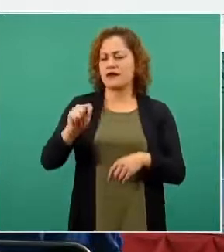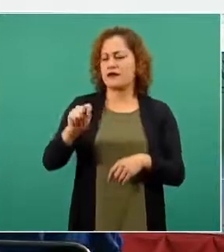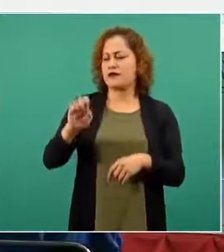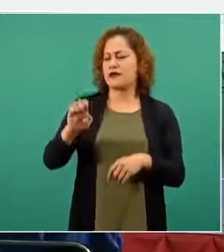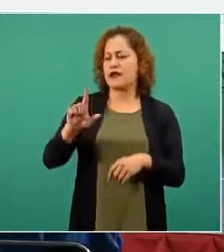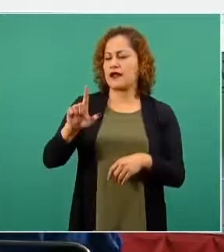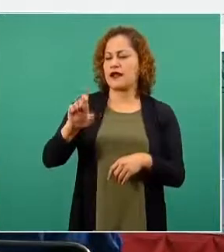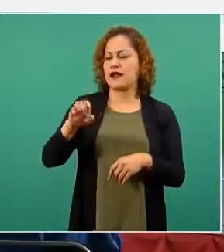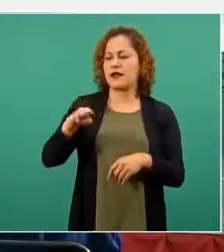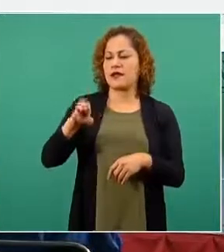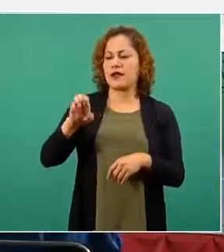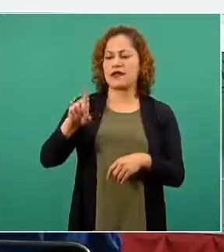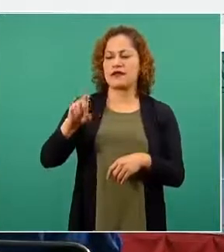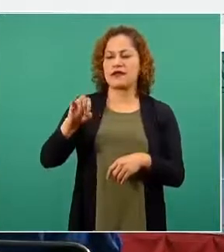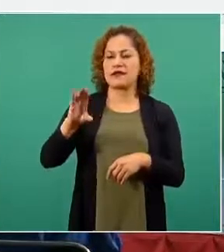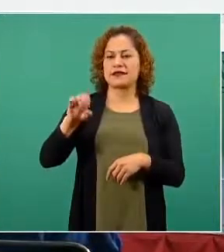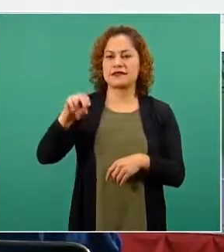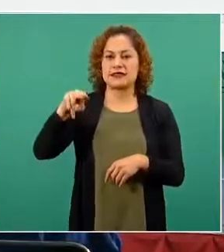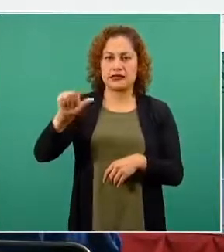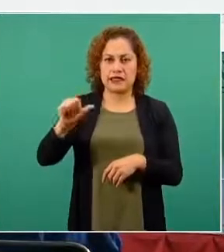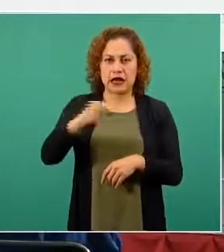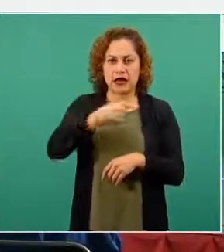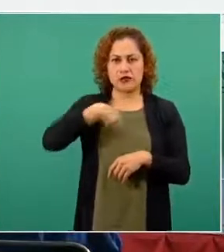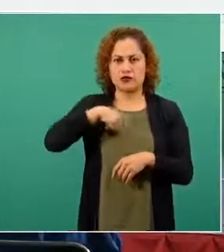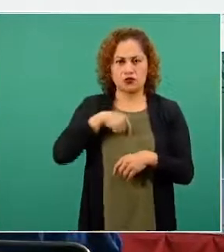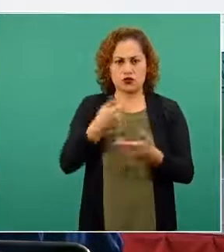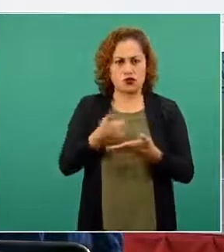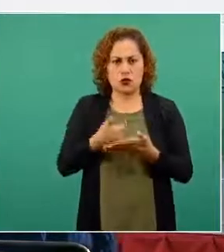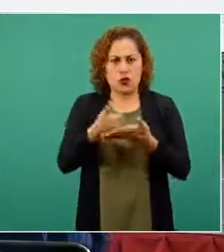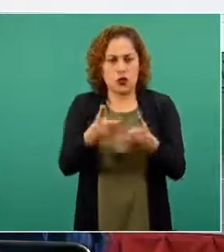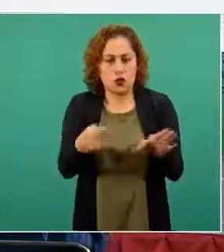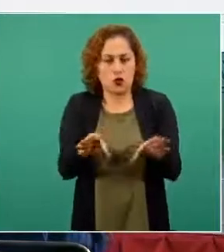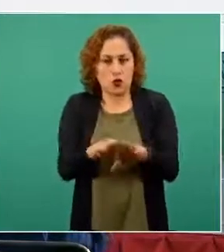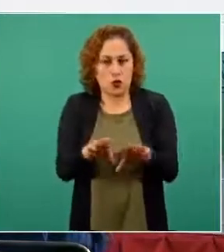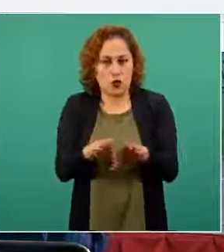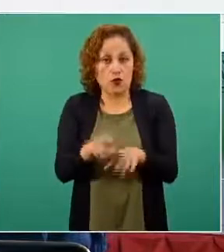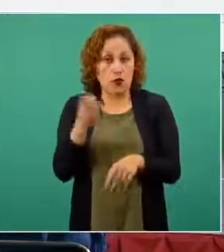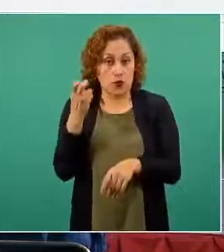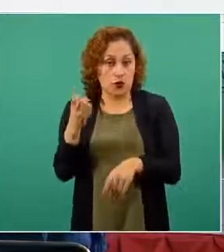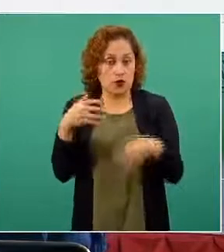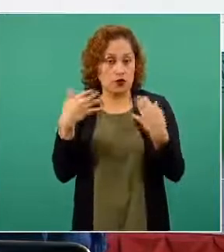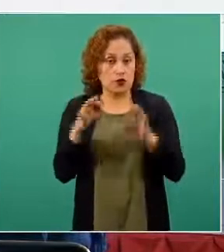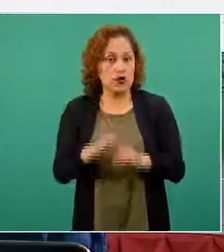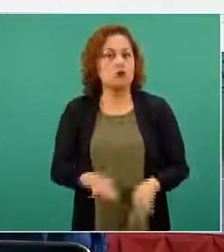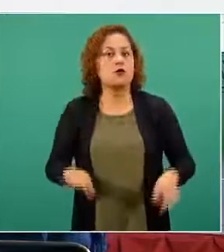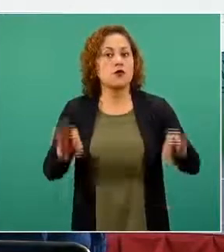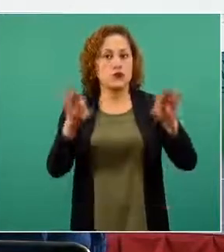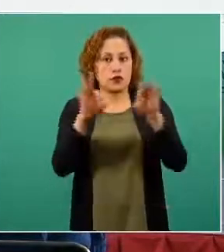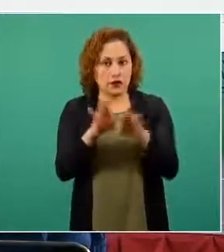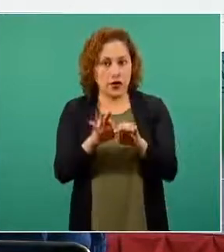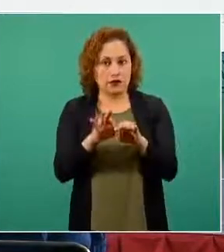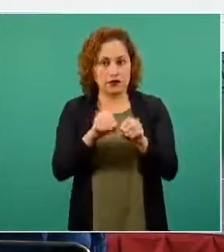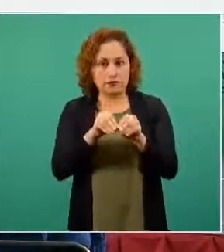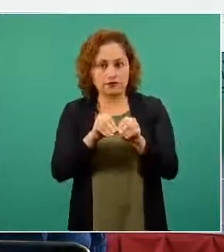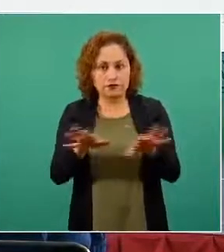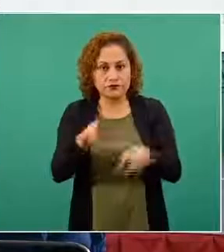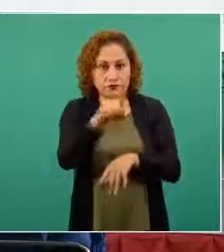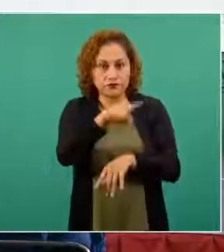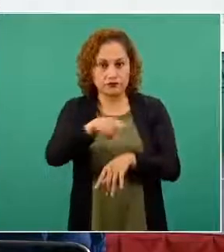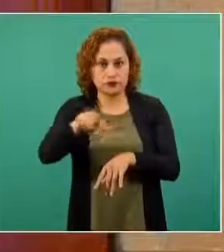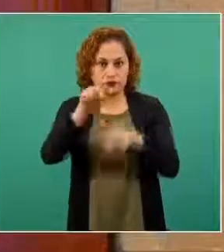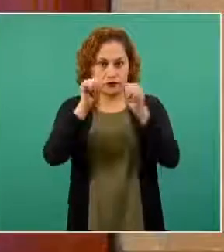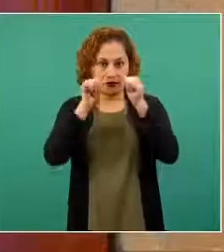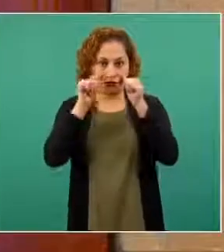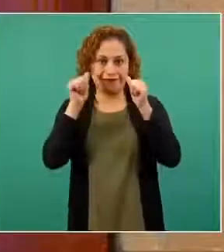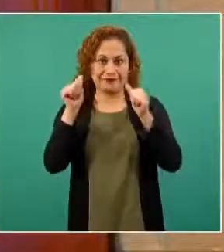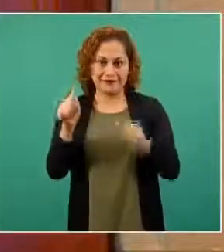nosotros participamos en este proceso tan importante que es mantener la comunicación con la